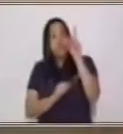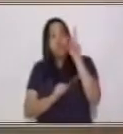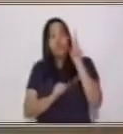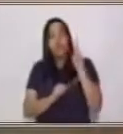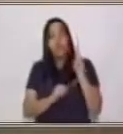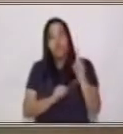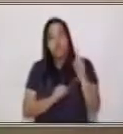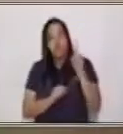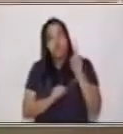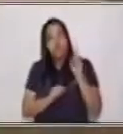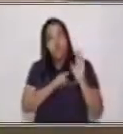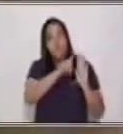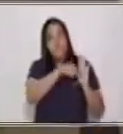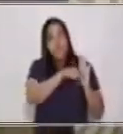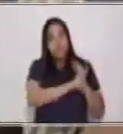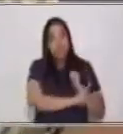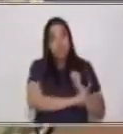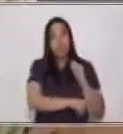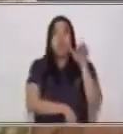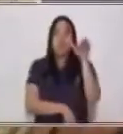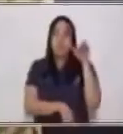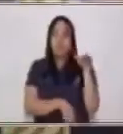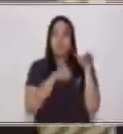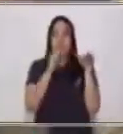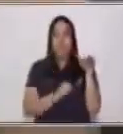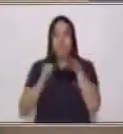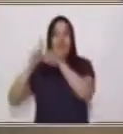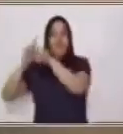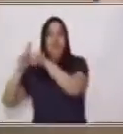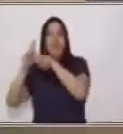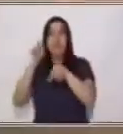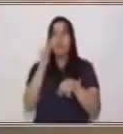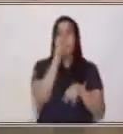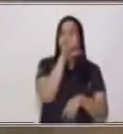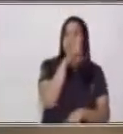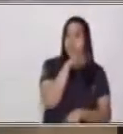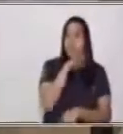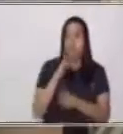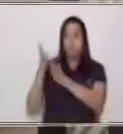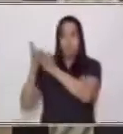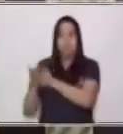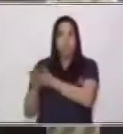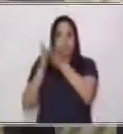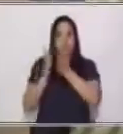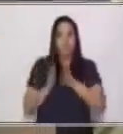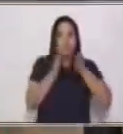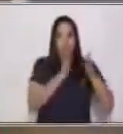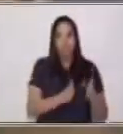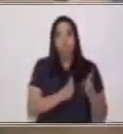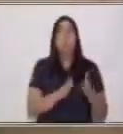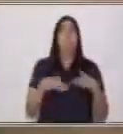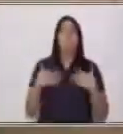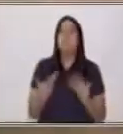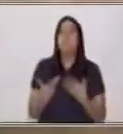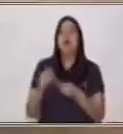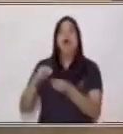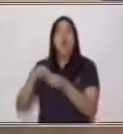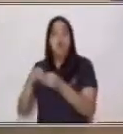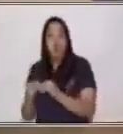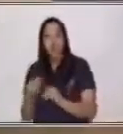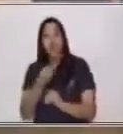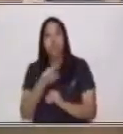de coeficientes, pero recordemos que es una matriz de coeficientes. Vamos a retirar las